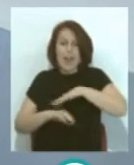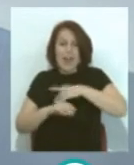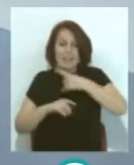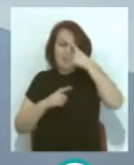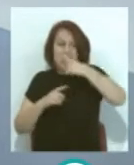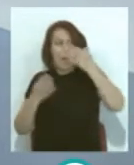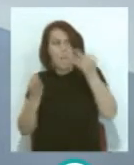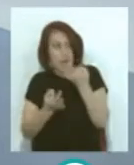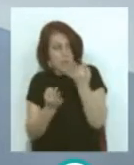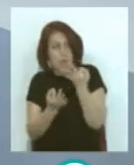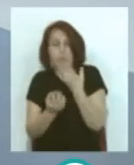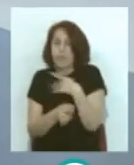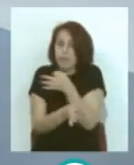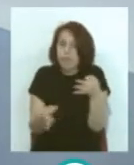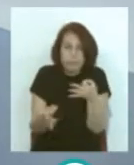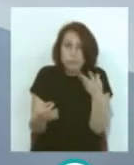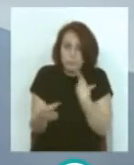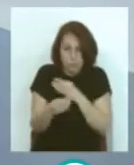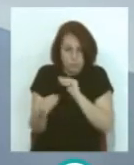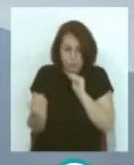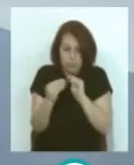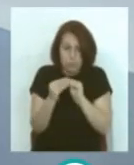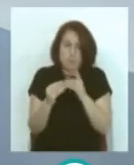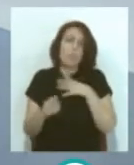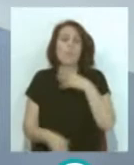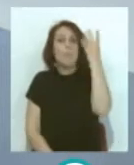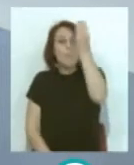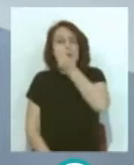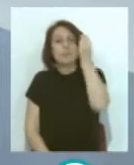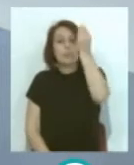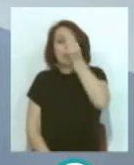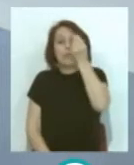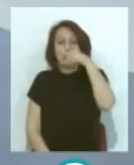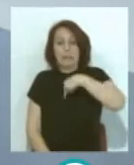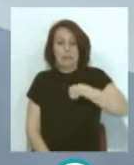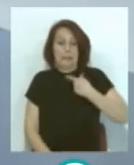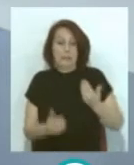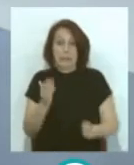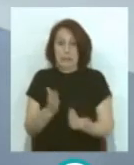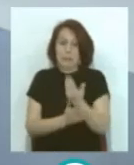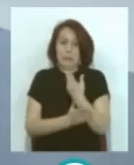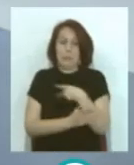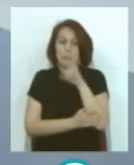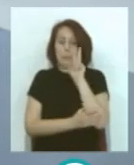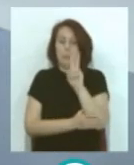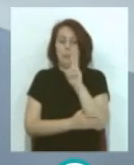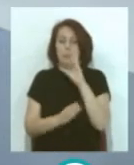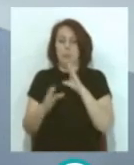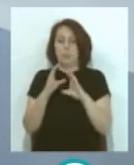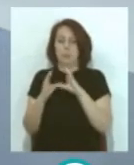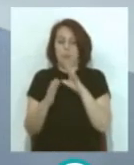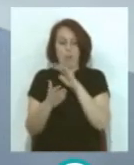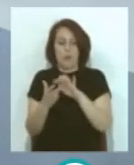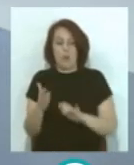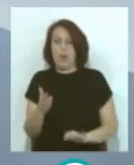parece perfecto, yo estaba en total consonancia porque es lo que pensaba y cuando este mediodía veíamos este comunicado del Cádiz